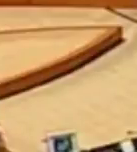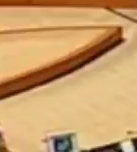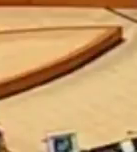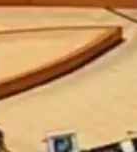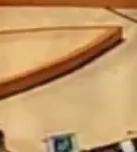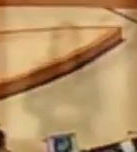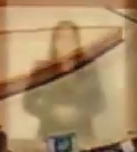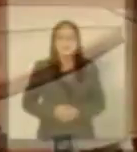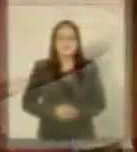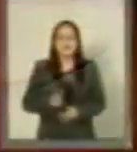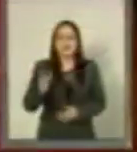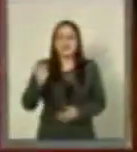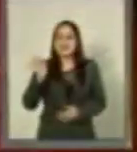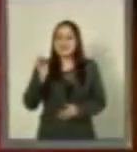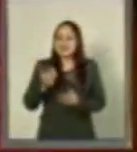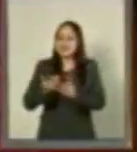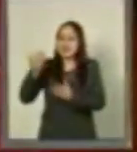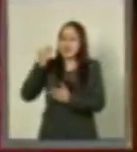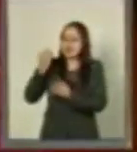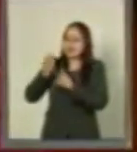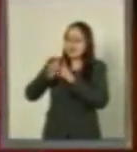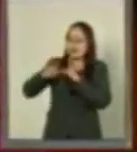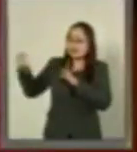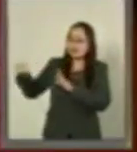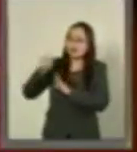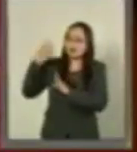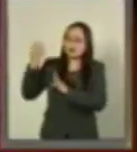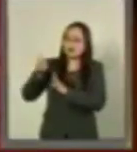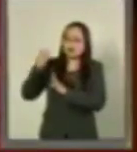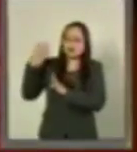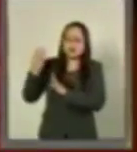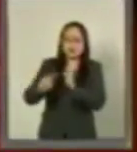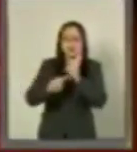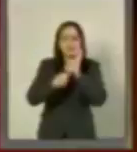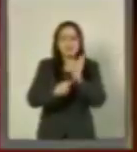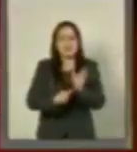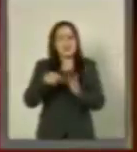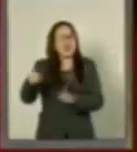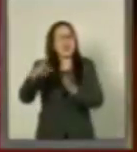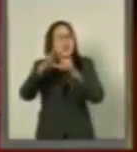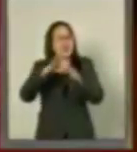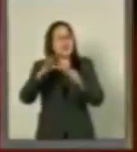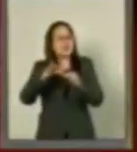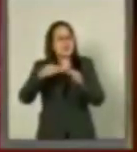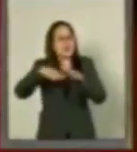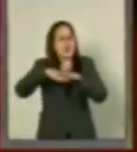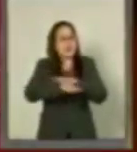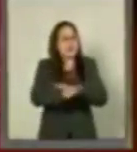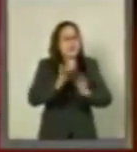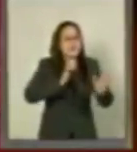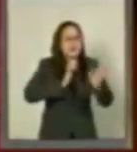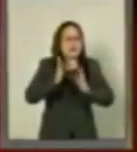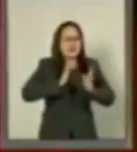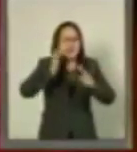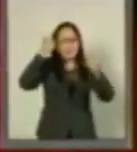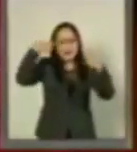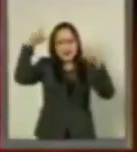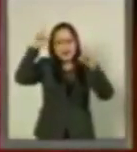Cuando usted inició su presentación y habló de la intervención del Ejército y de la